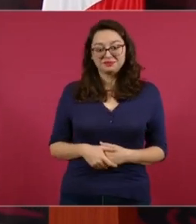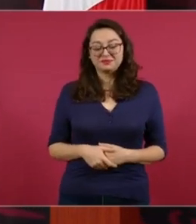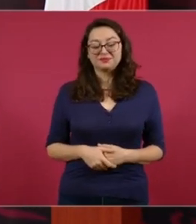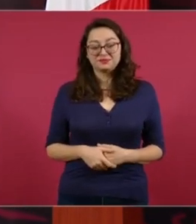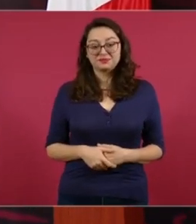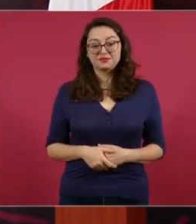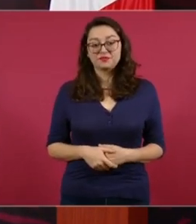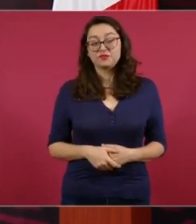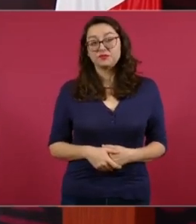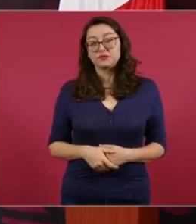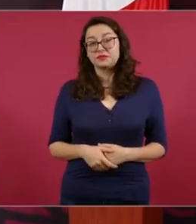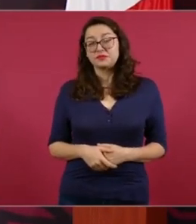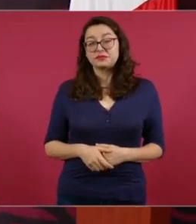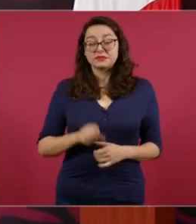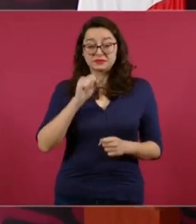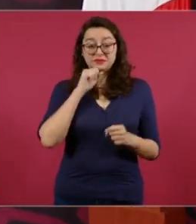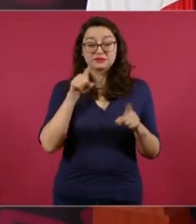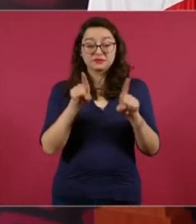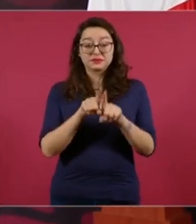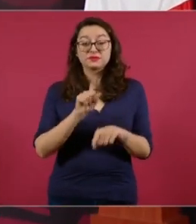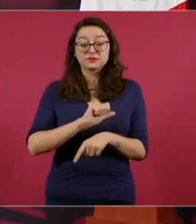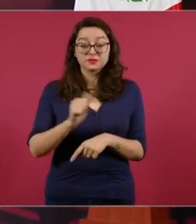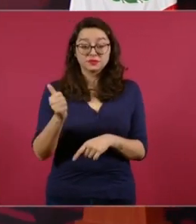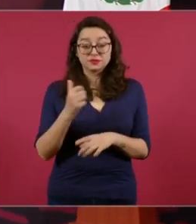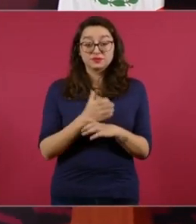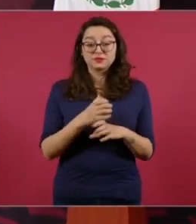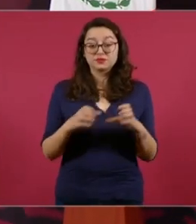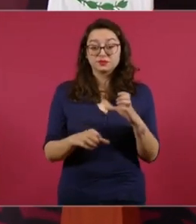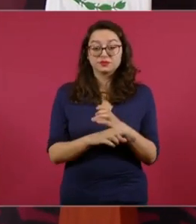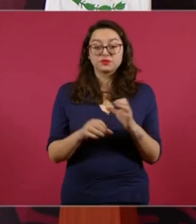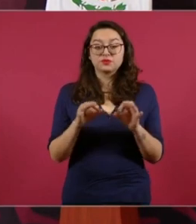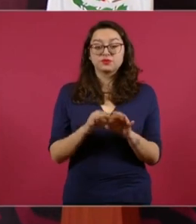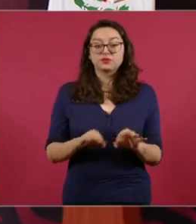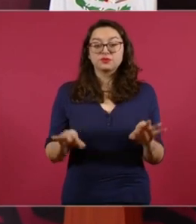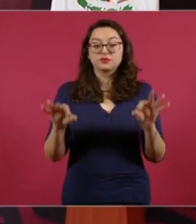Pues deben de estar ahora laborando